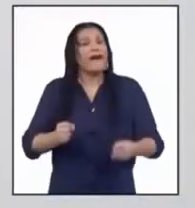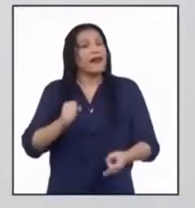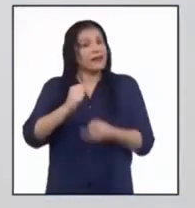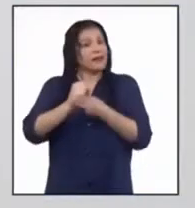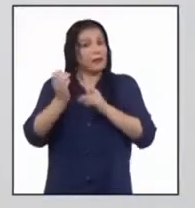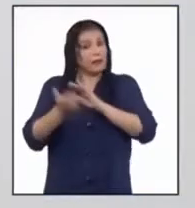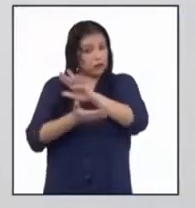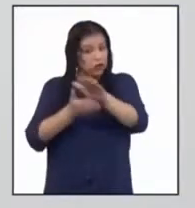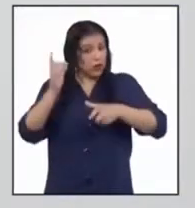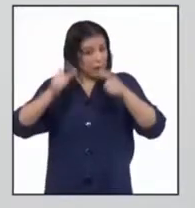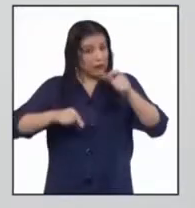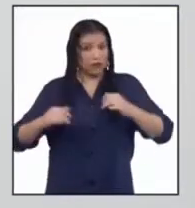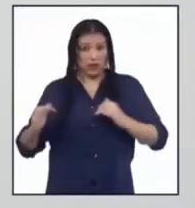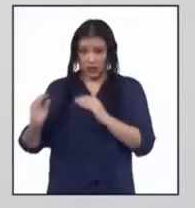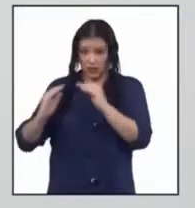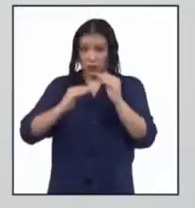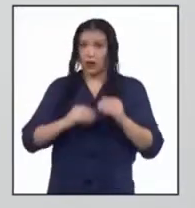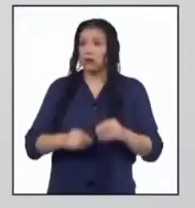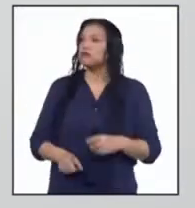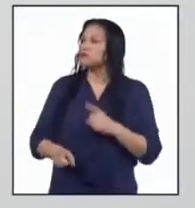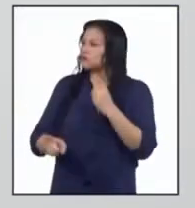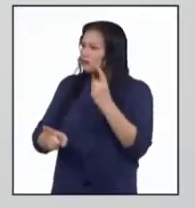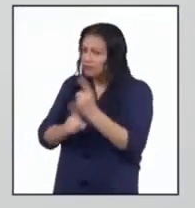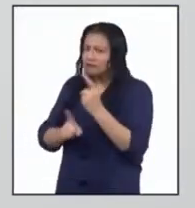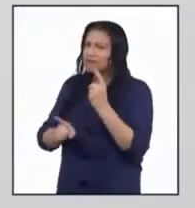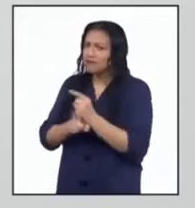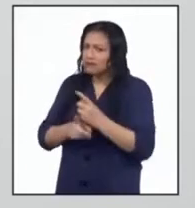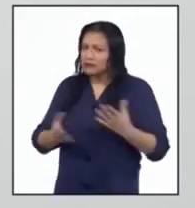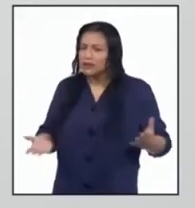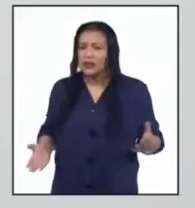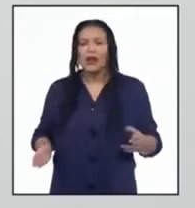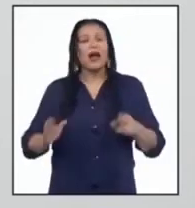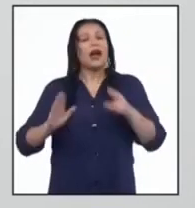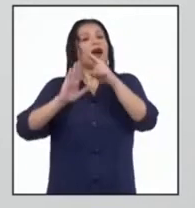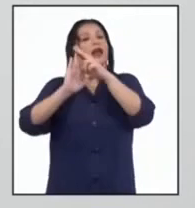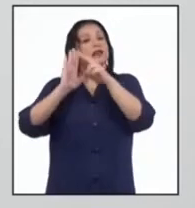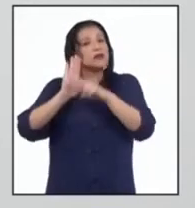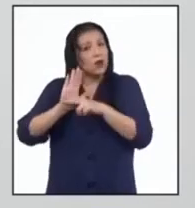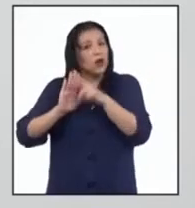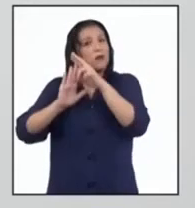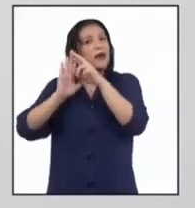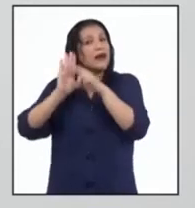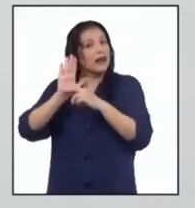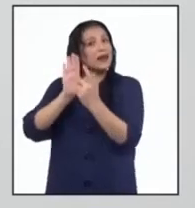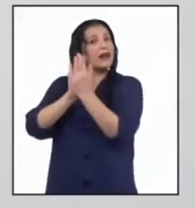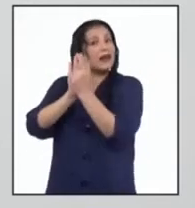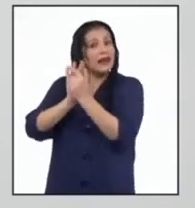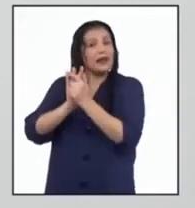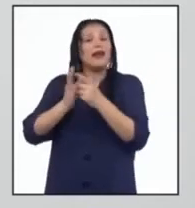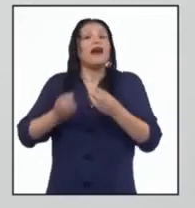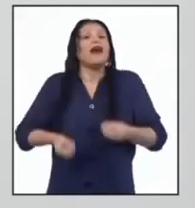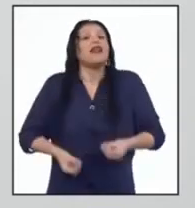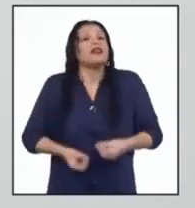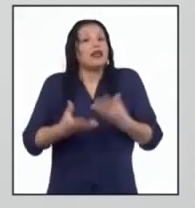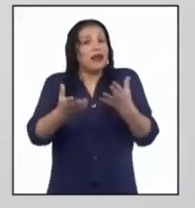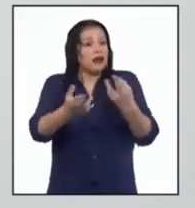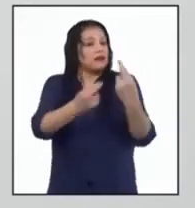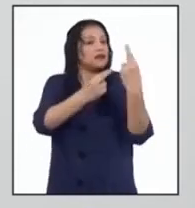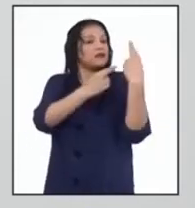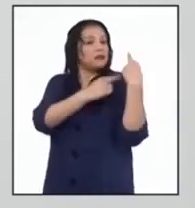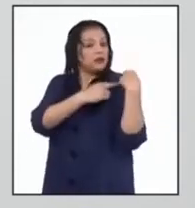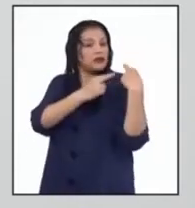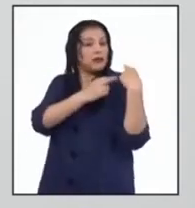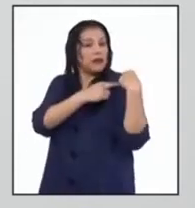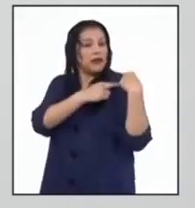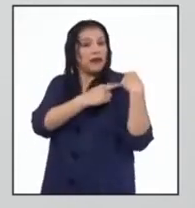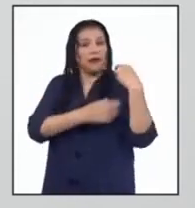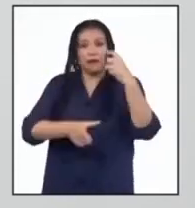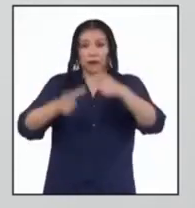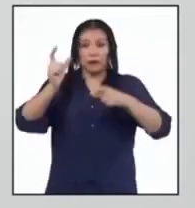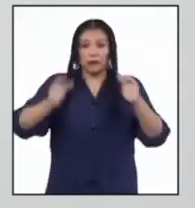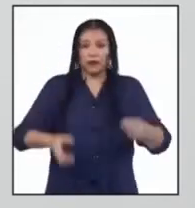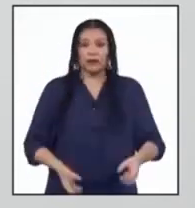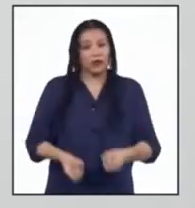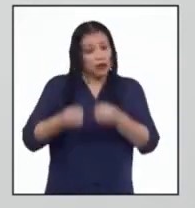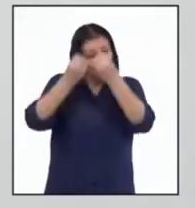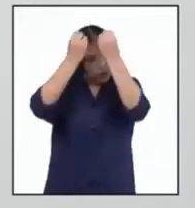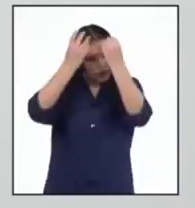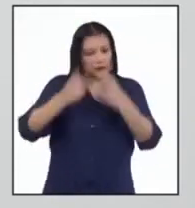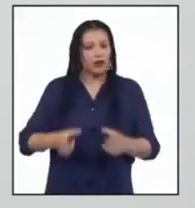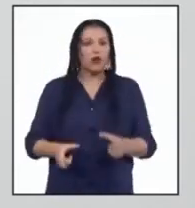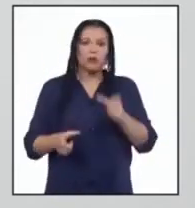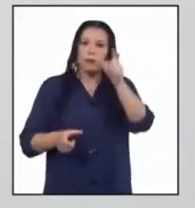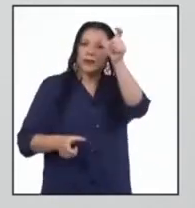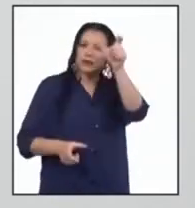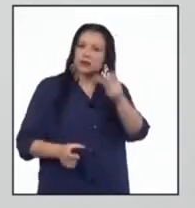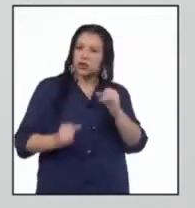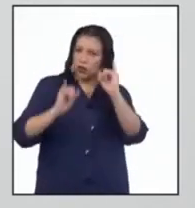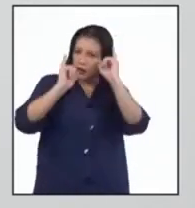igual? Por supuesto, las normas establecen responsabilidades que debemos cumplir como